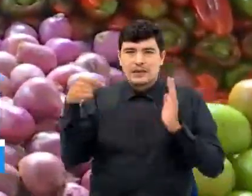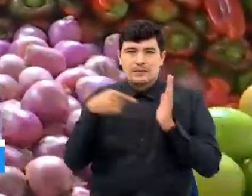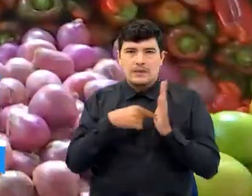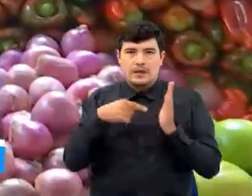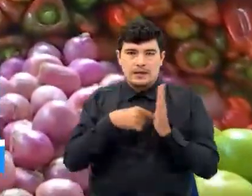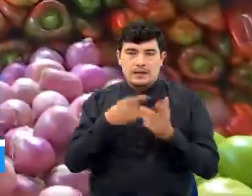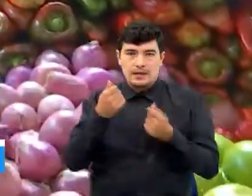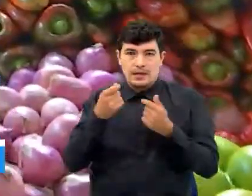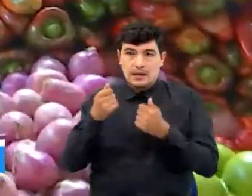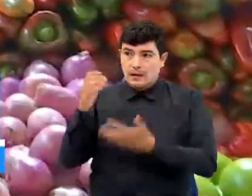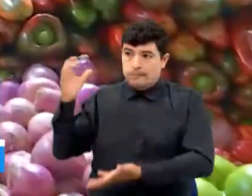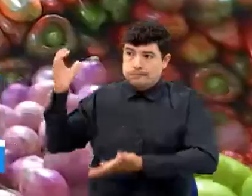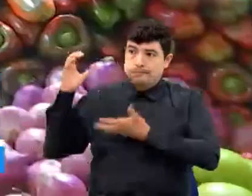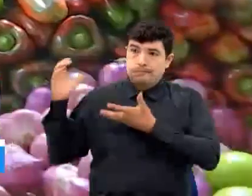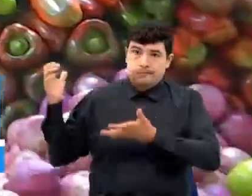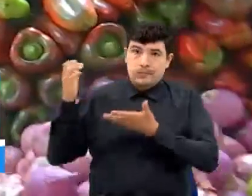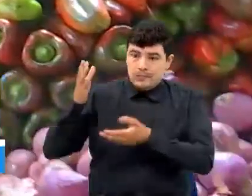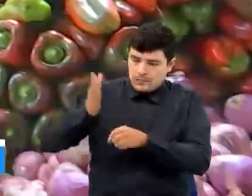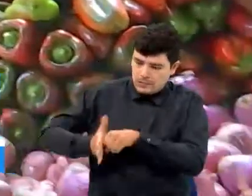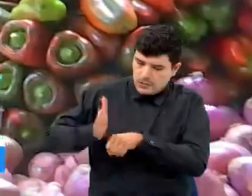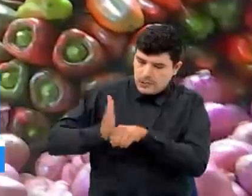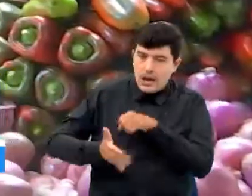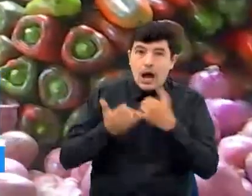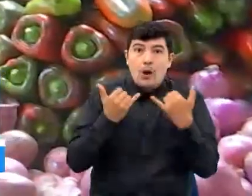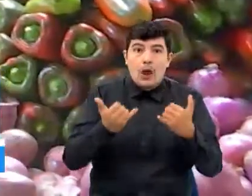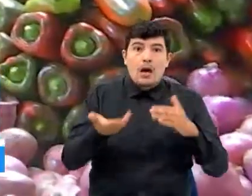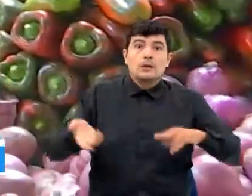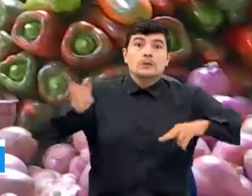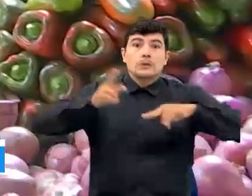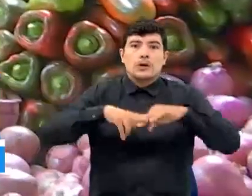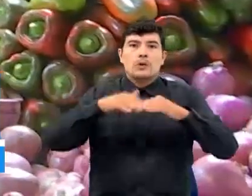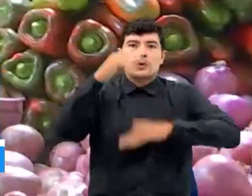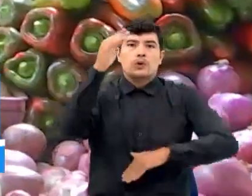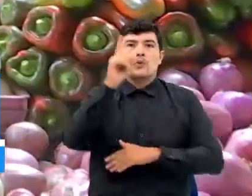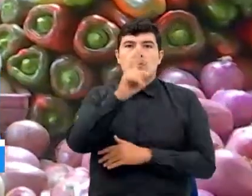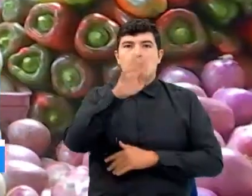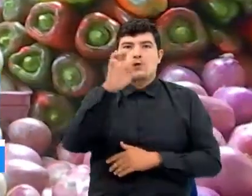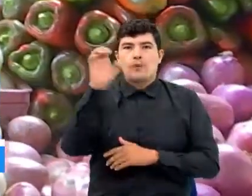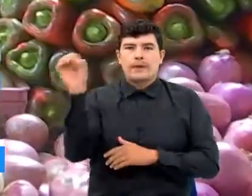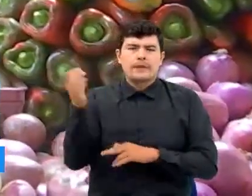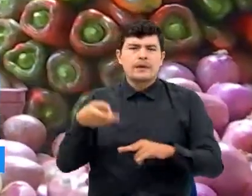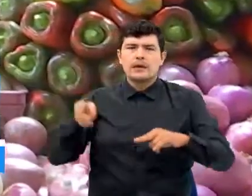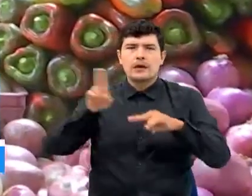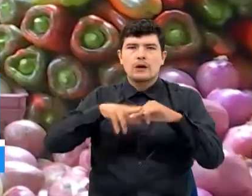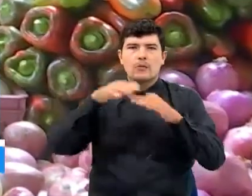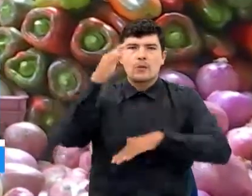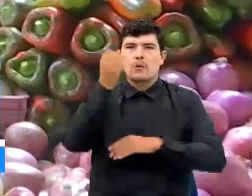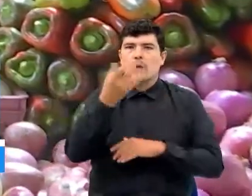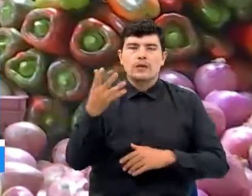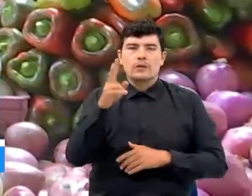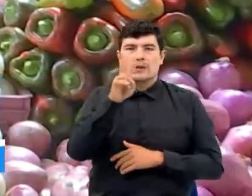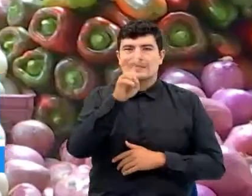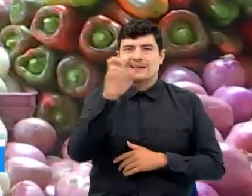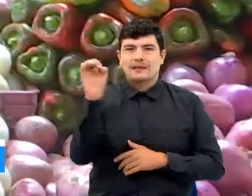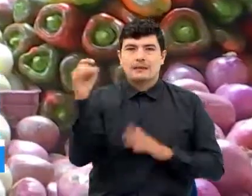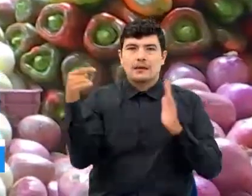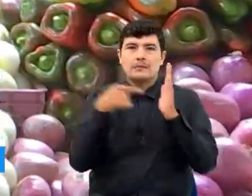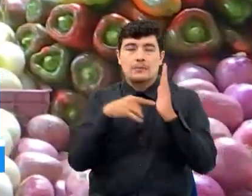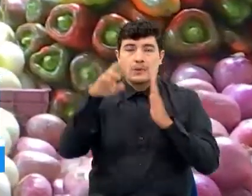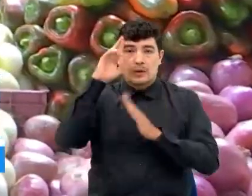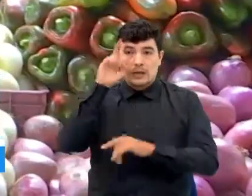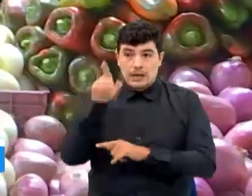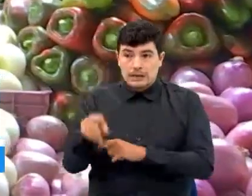cebolla cabezona, hoy cuesta 190 mil pesos, o sea, es decir, un incremento de 70 mil pesos. Esta situación pone